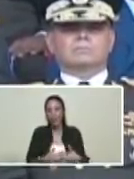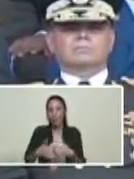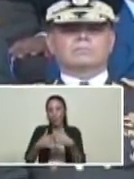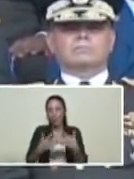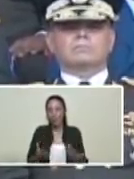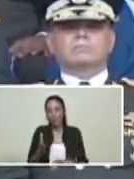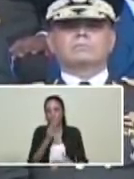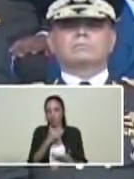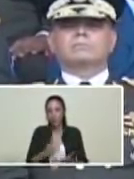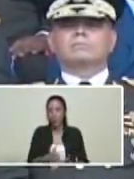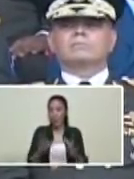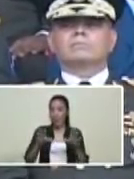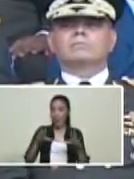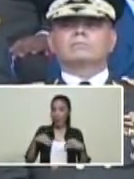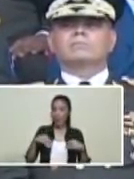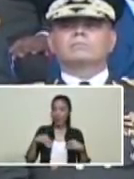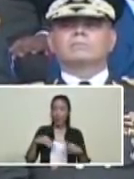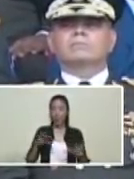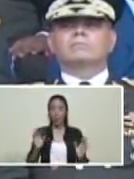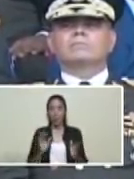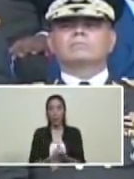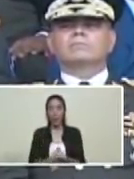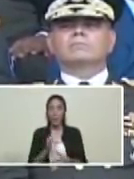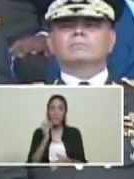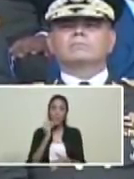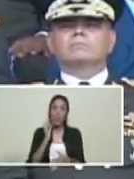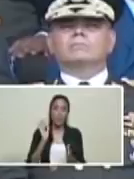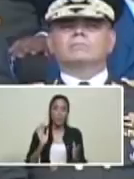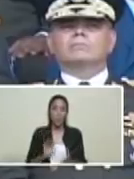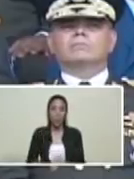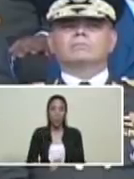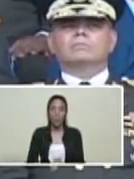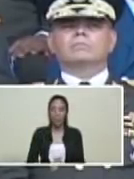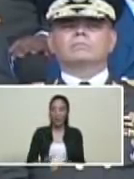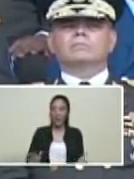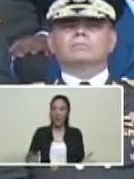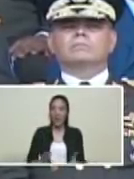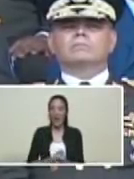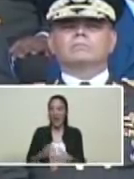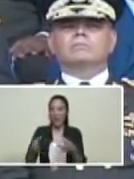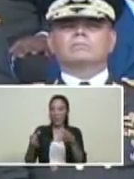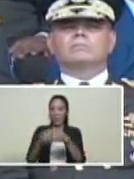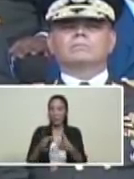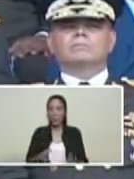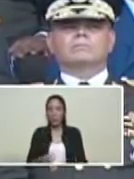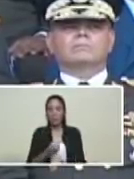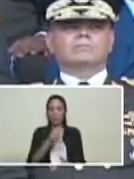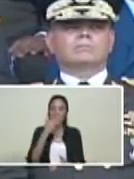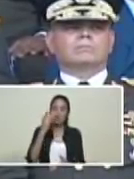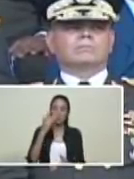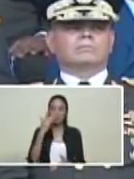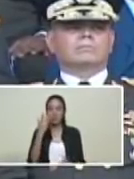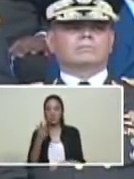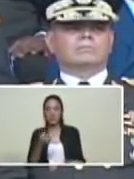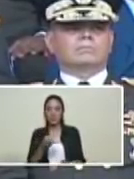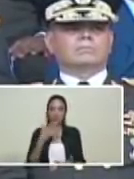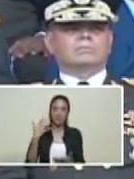no se acepta aquí ningún tipo de vestigio de colonialismo neocolonialismo